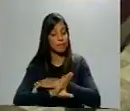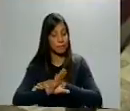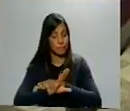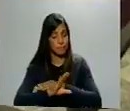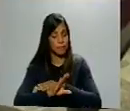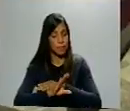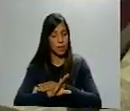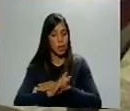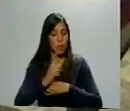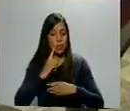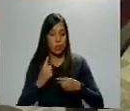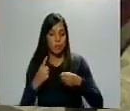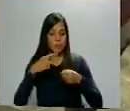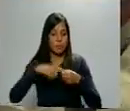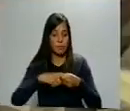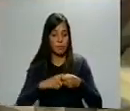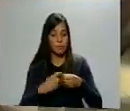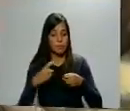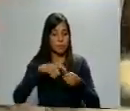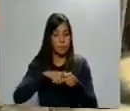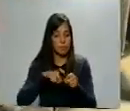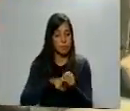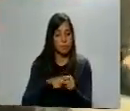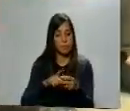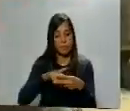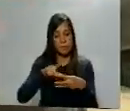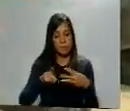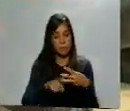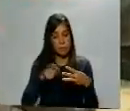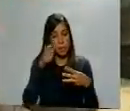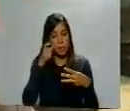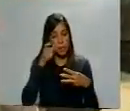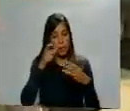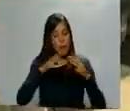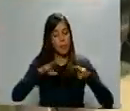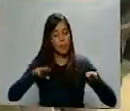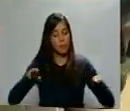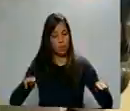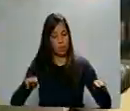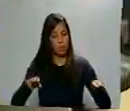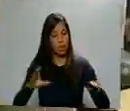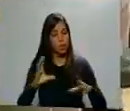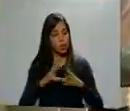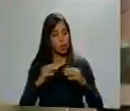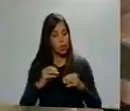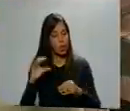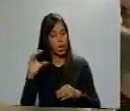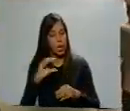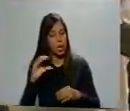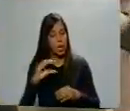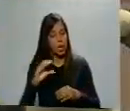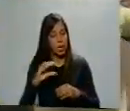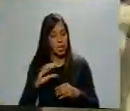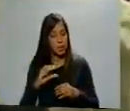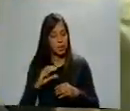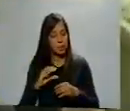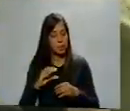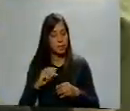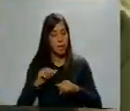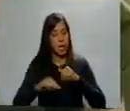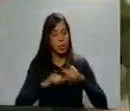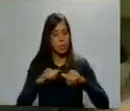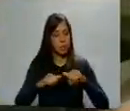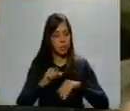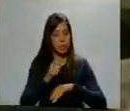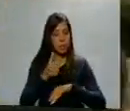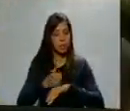el Cabildo Metropolitano y la Contraloría Metropolitana, todas del área metropolitana de Caracas, el distrito del Alto